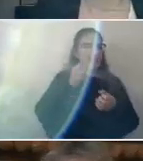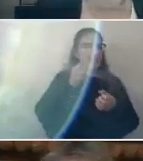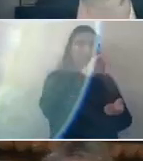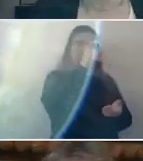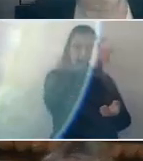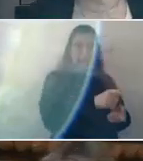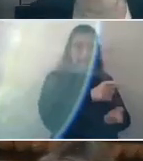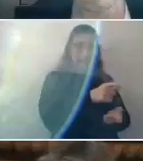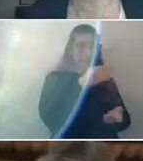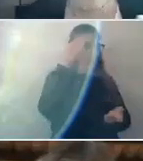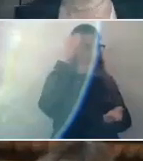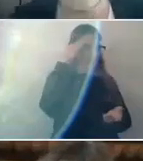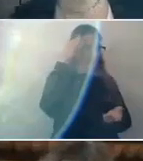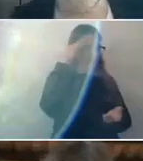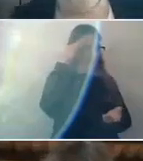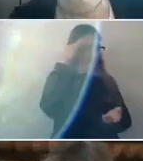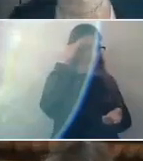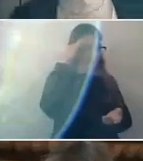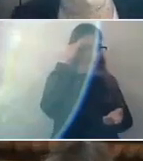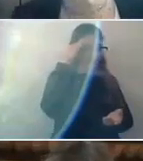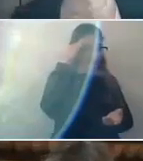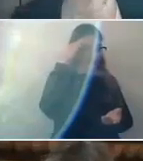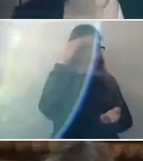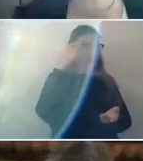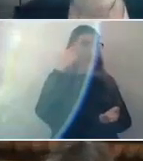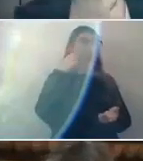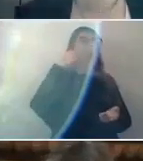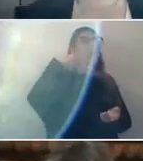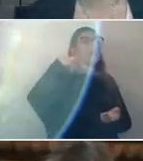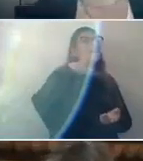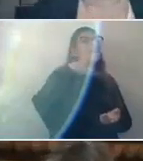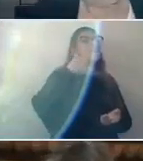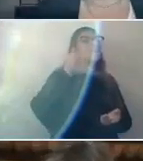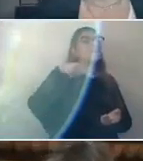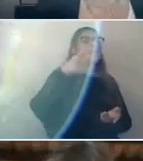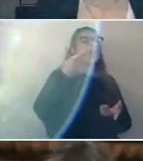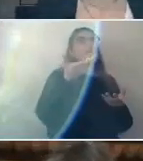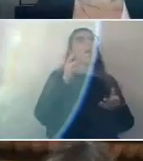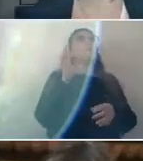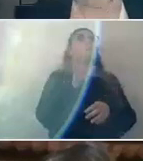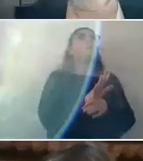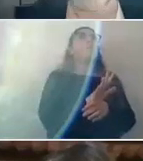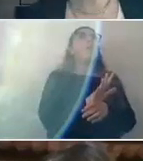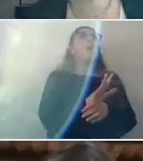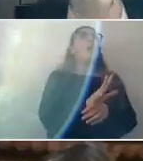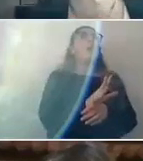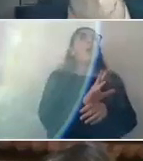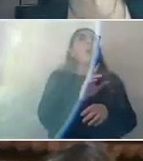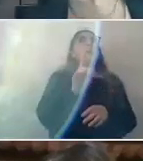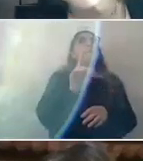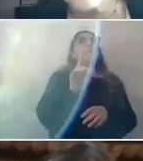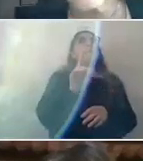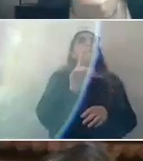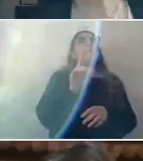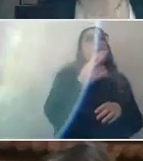vida de esa persona a partir de los 18 años era la muerte civil señores y estamos hablando de no mucho tiempo